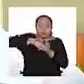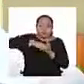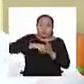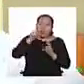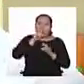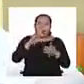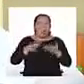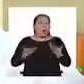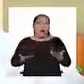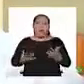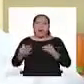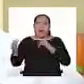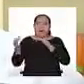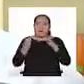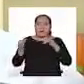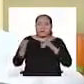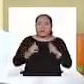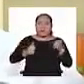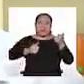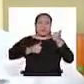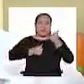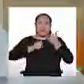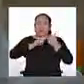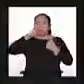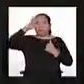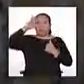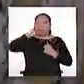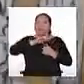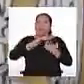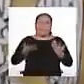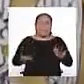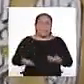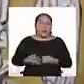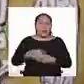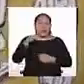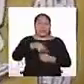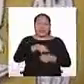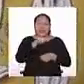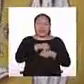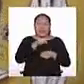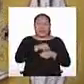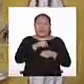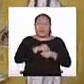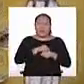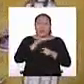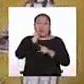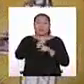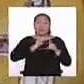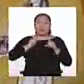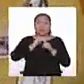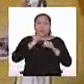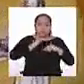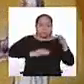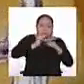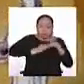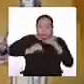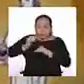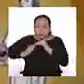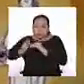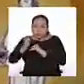ejércitos, de espacios militares, ¿no?, de soldados. Y entonces aquí la religión jugó un papel fundamental, ¿no?,